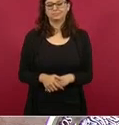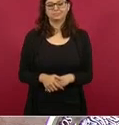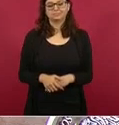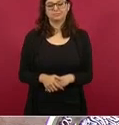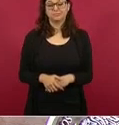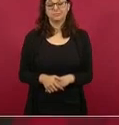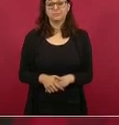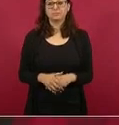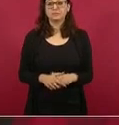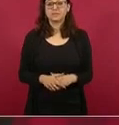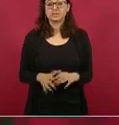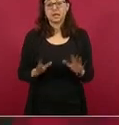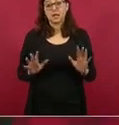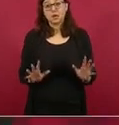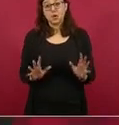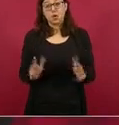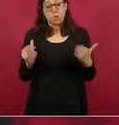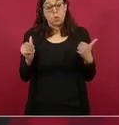¿saben cómo hubiesen votado?